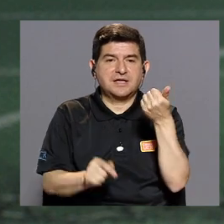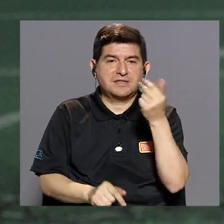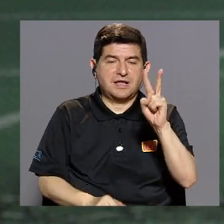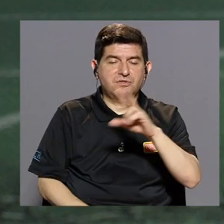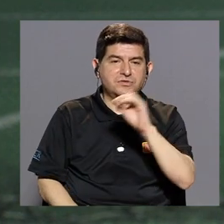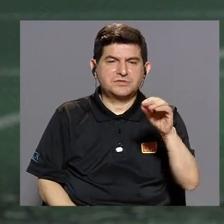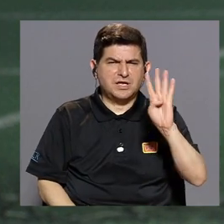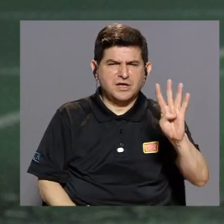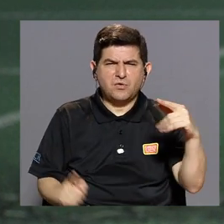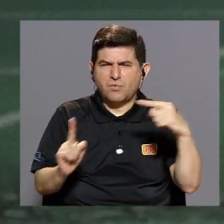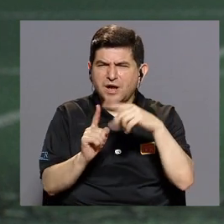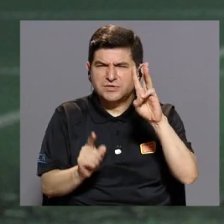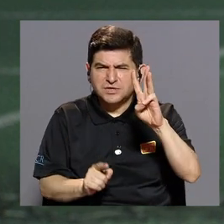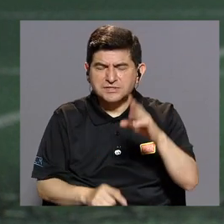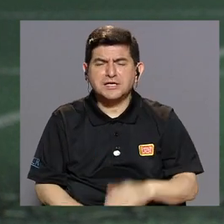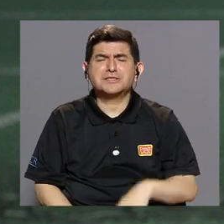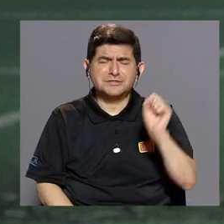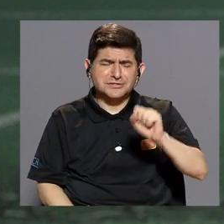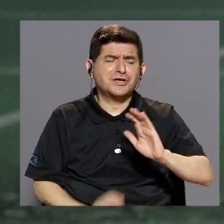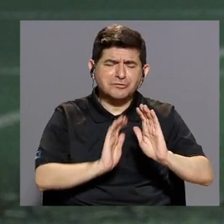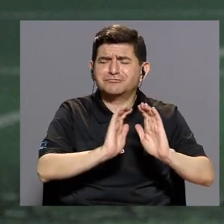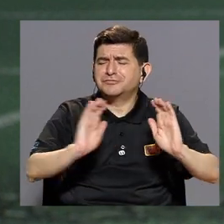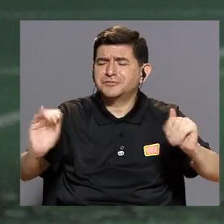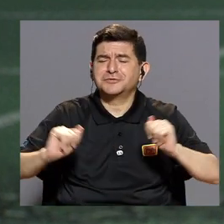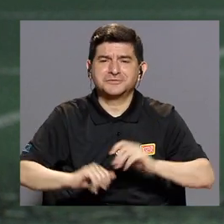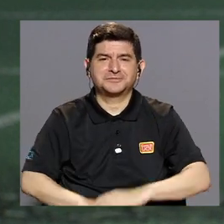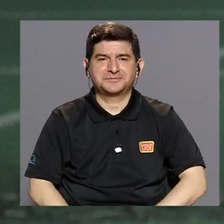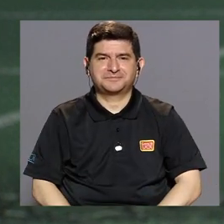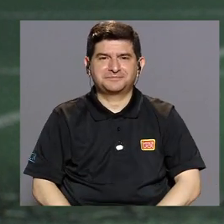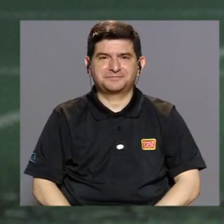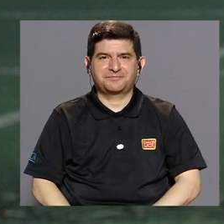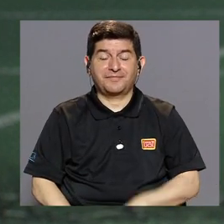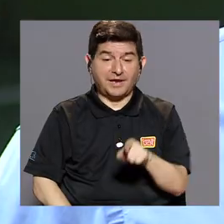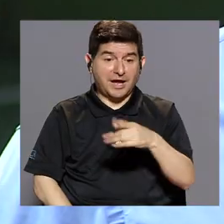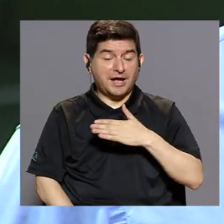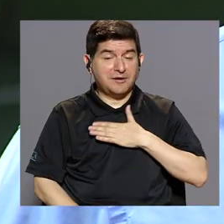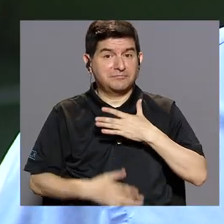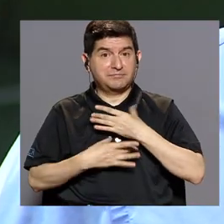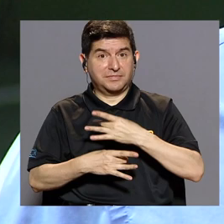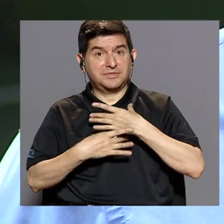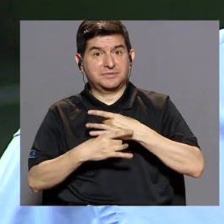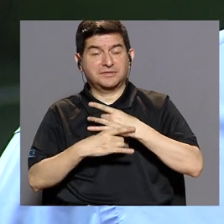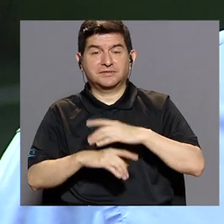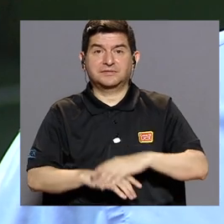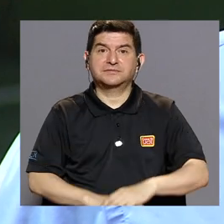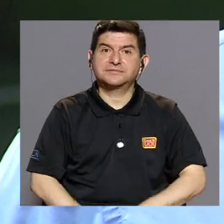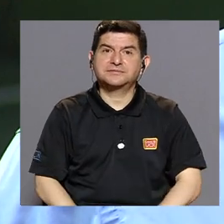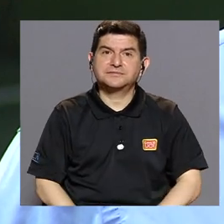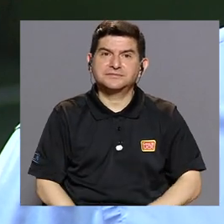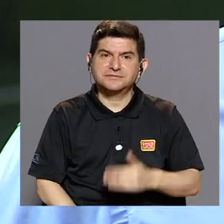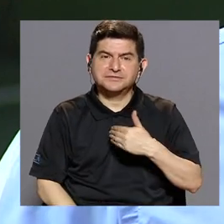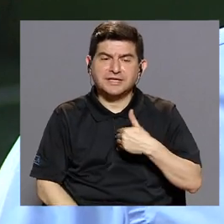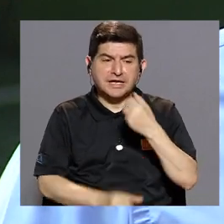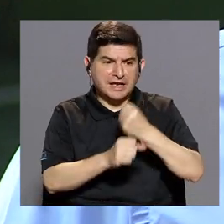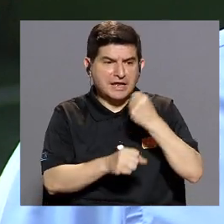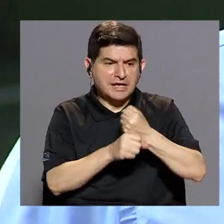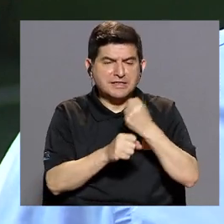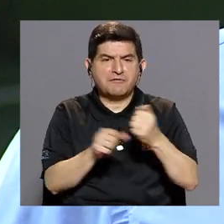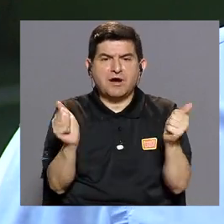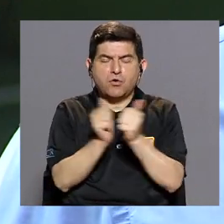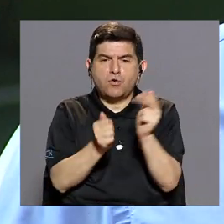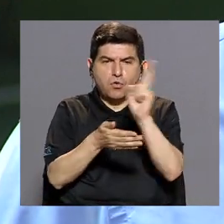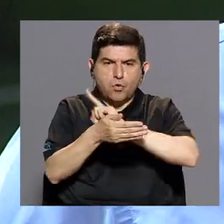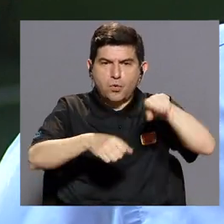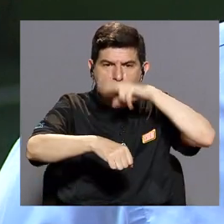12 y de 4 a 6, algo así, pequeñitos, ¿verdad? Sí. Y eso me llamó mucho la atención porque además tenía encima el trabajo con la